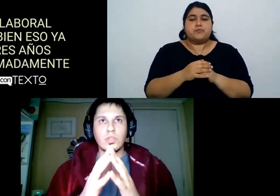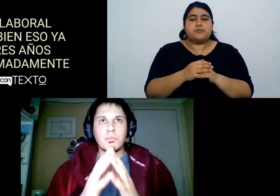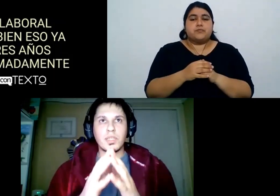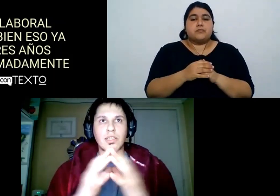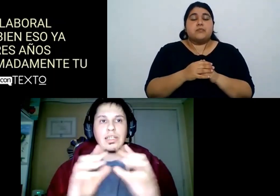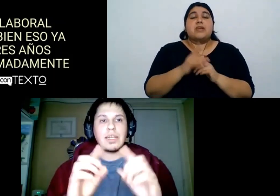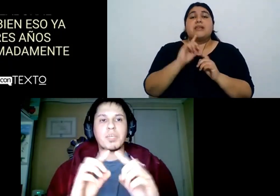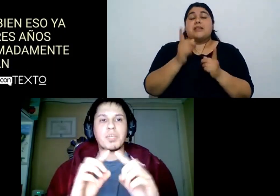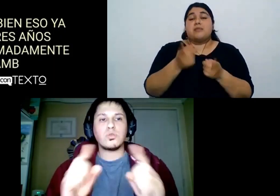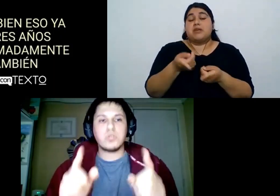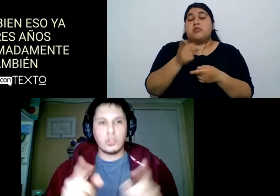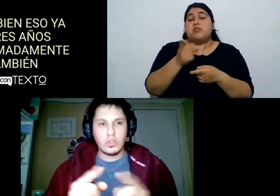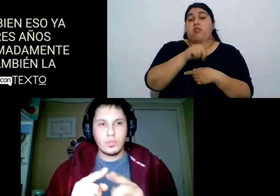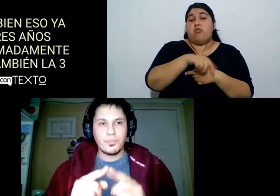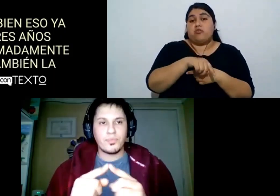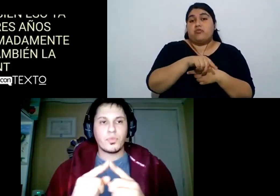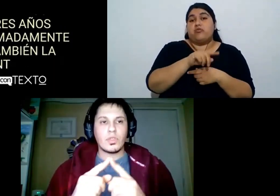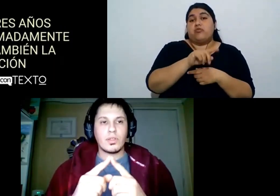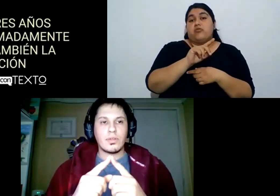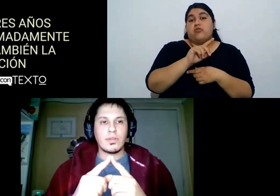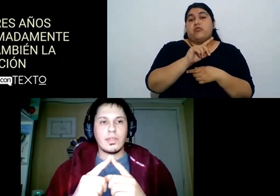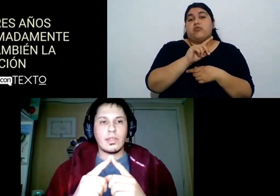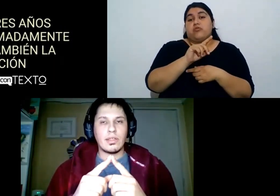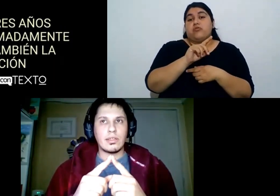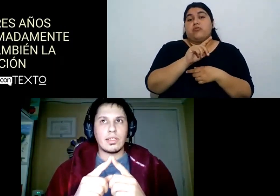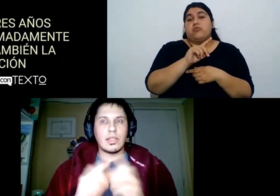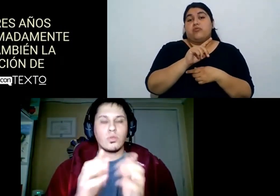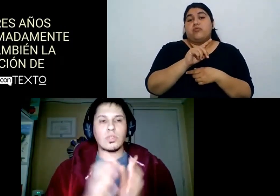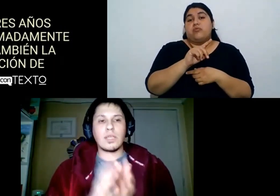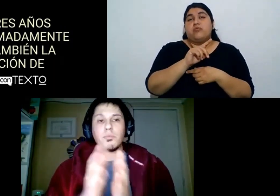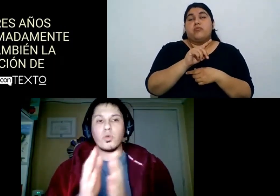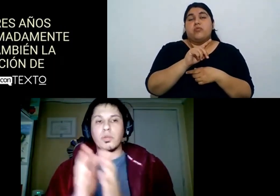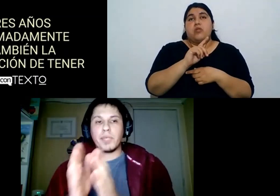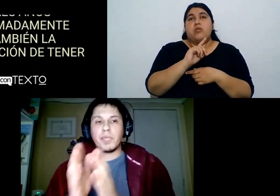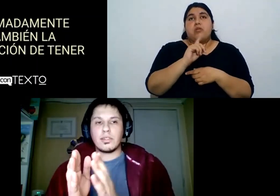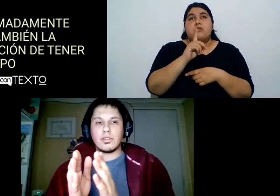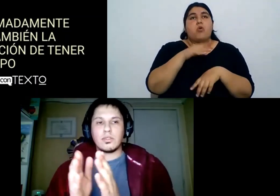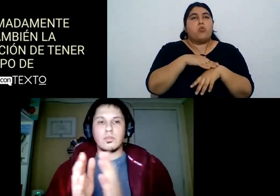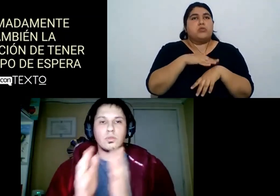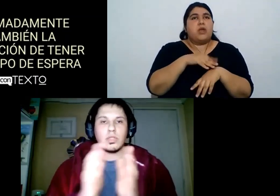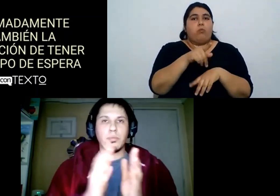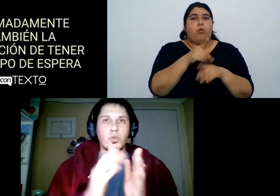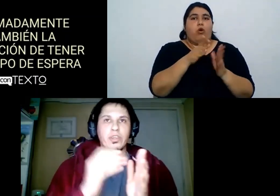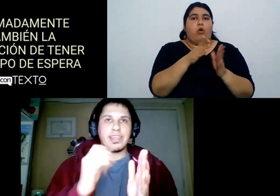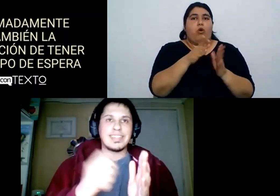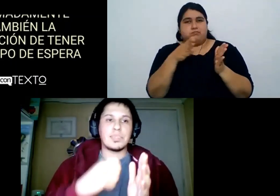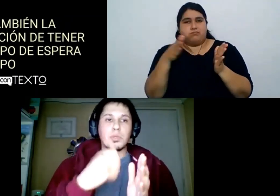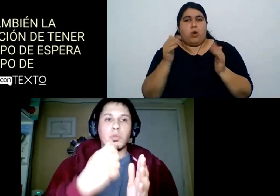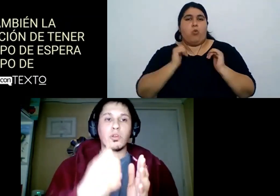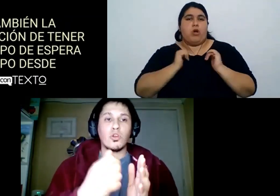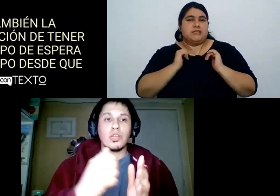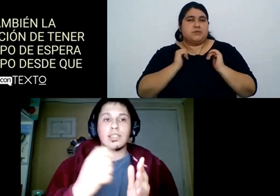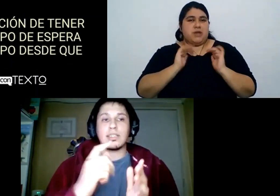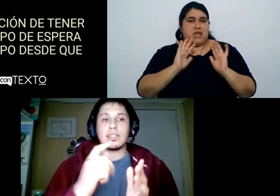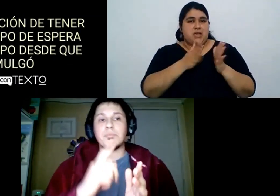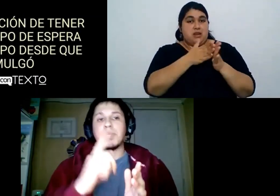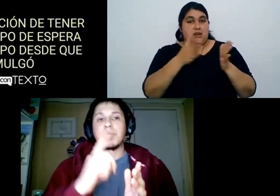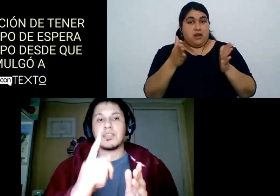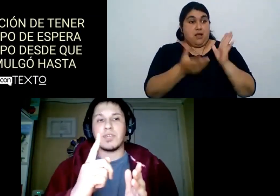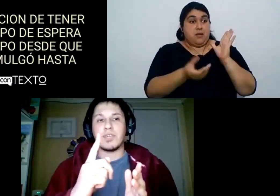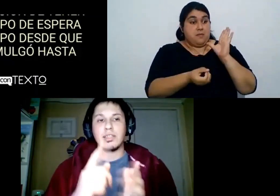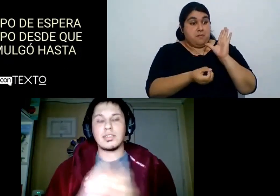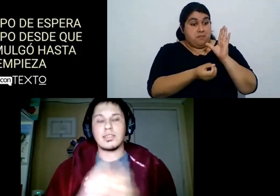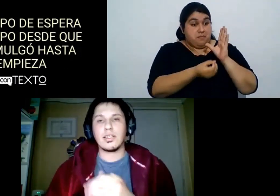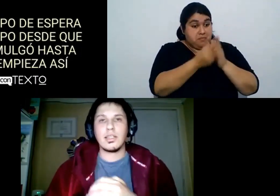tuvo también la precaución de tener un tiempo de espera, un tiempo desde que se promulgó hasta que se